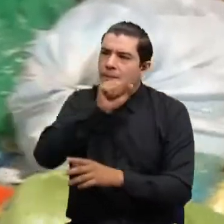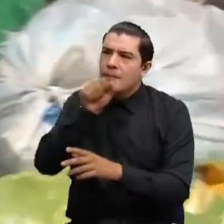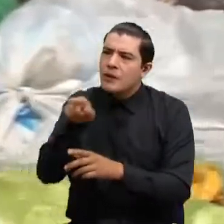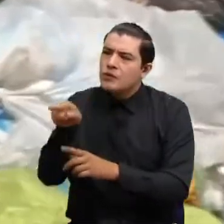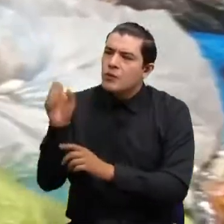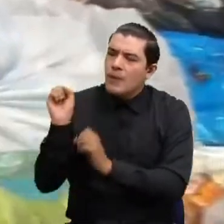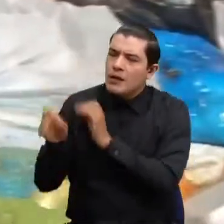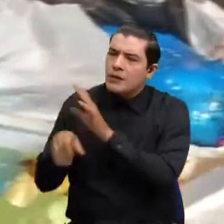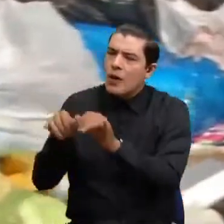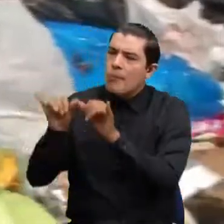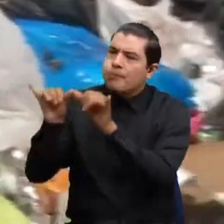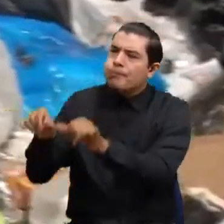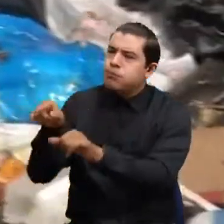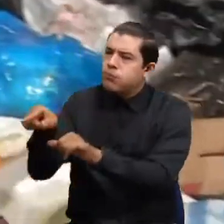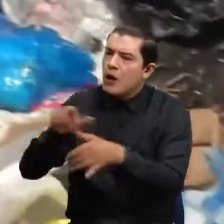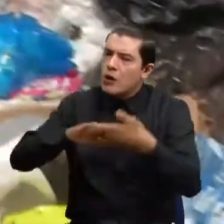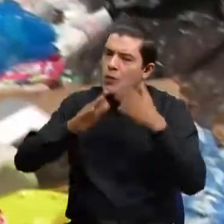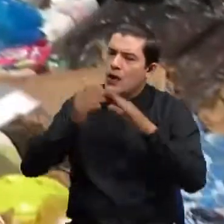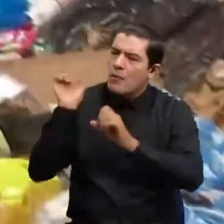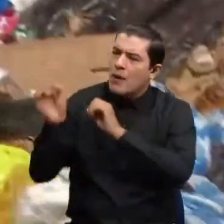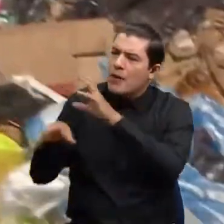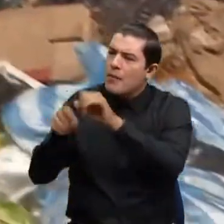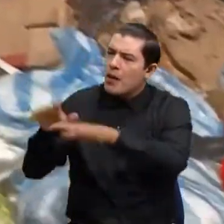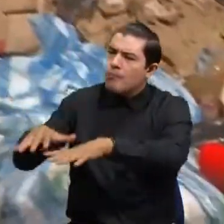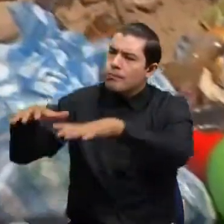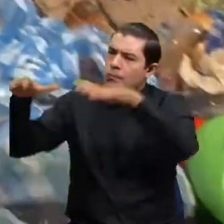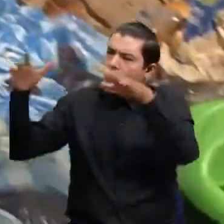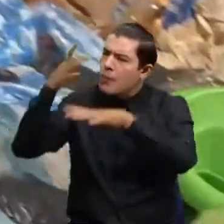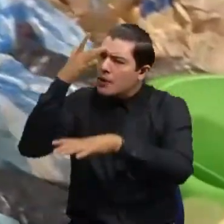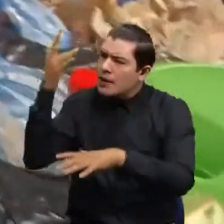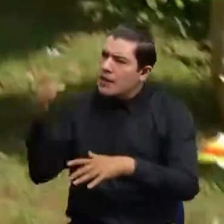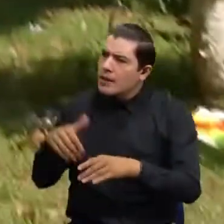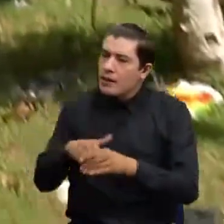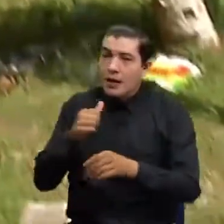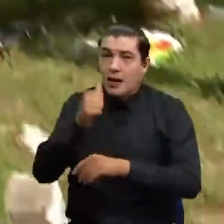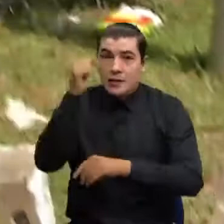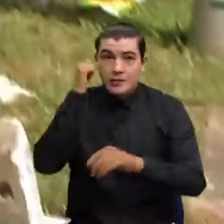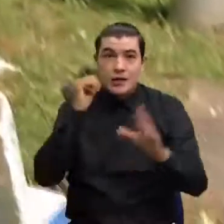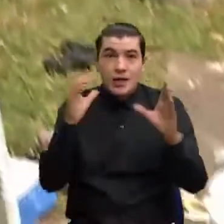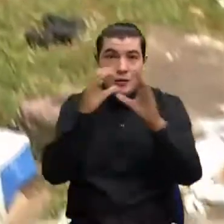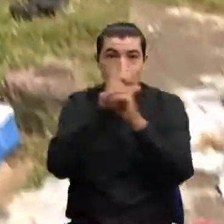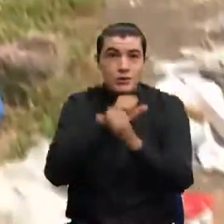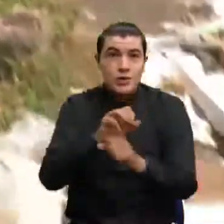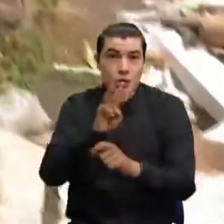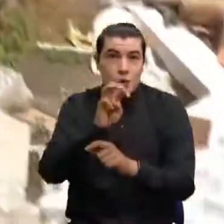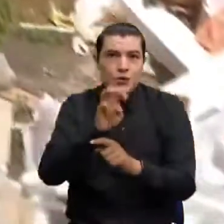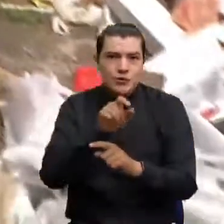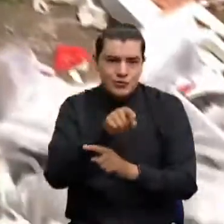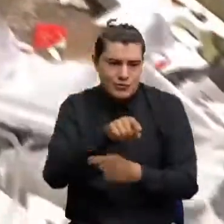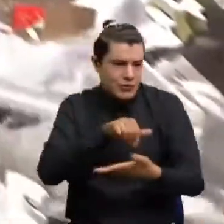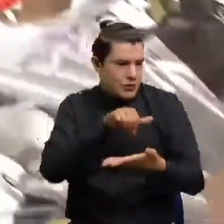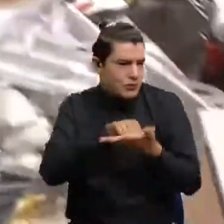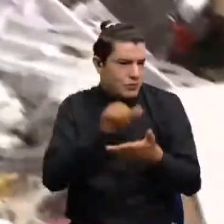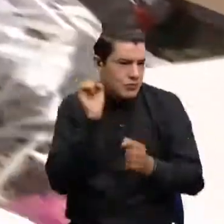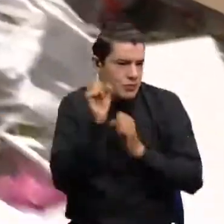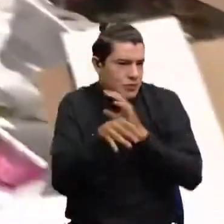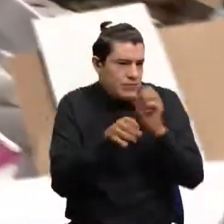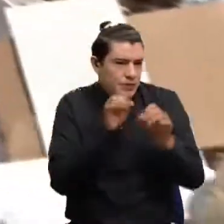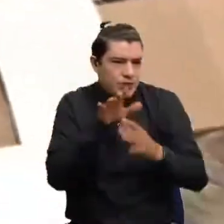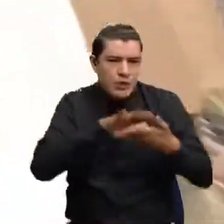basuras ahí y por qué lo hicieron la comunidad que dice la verdad eso está desde ayer a las 8 de la noche y la verdad la comunidad se cansó